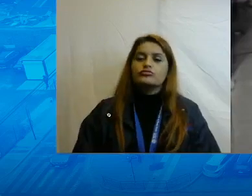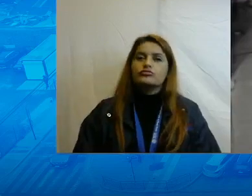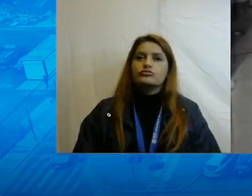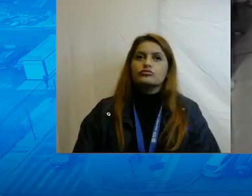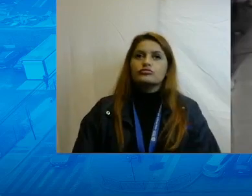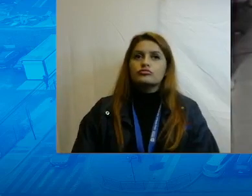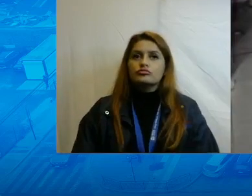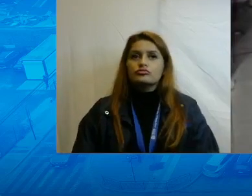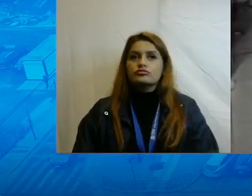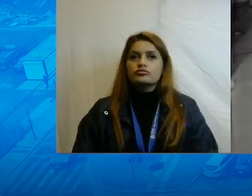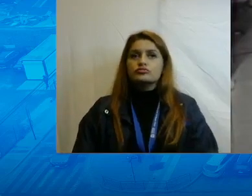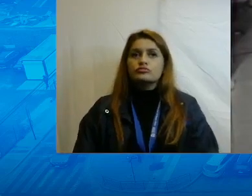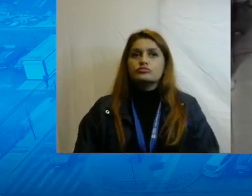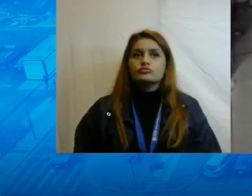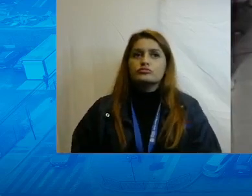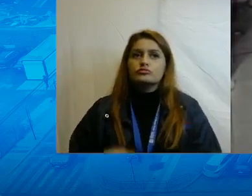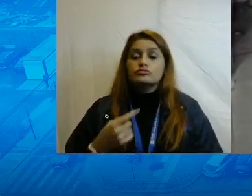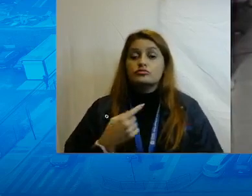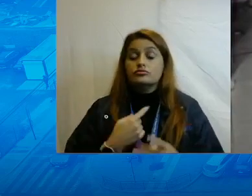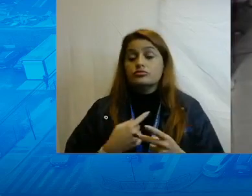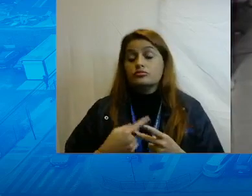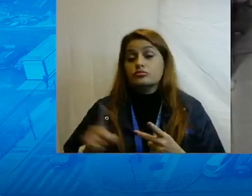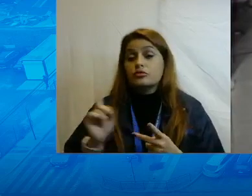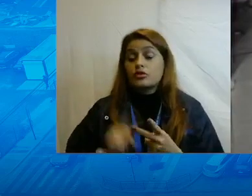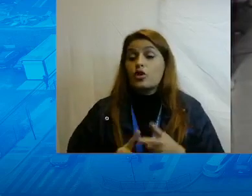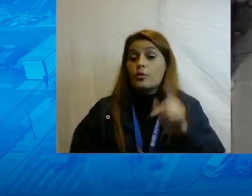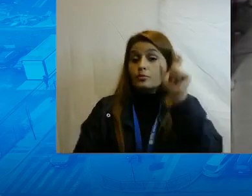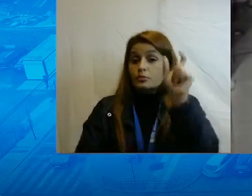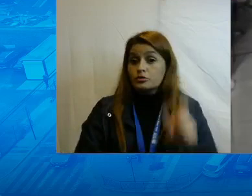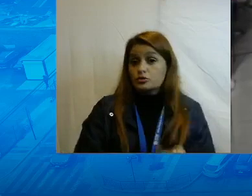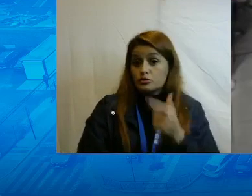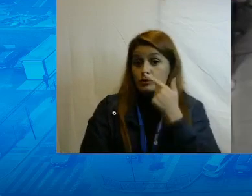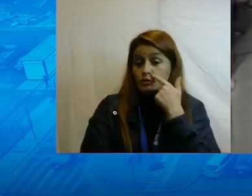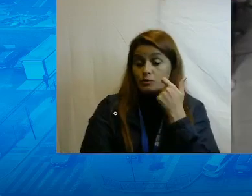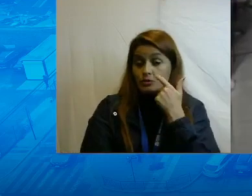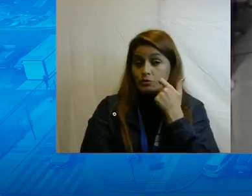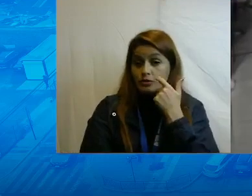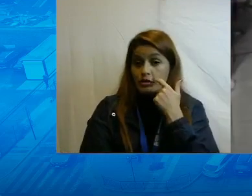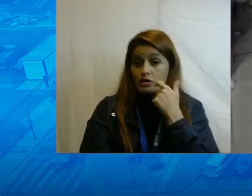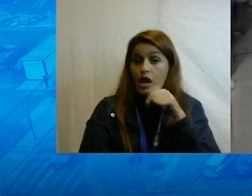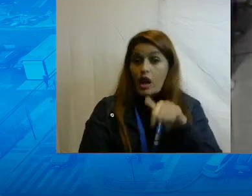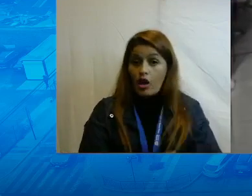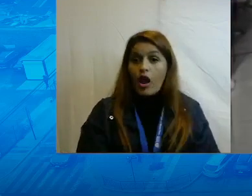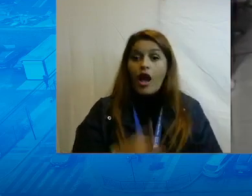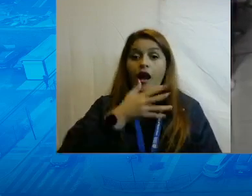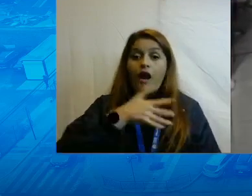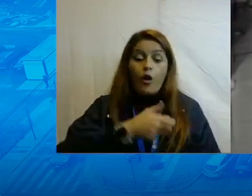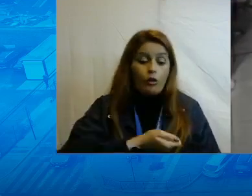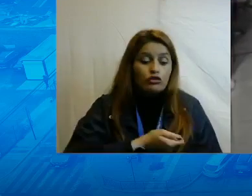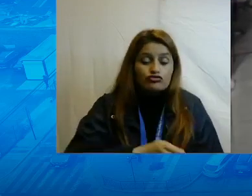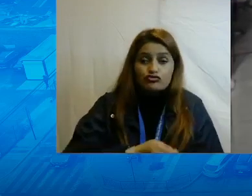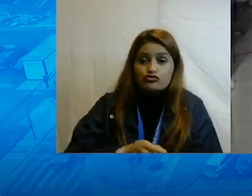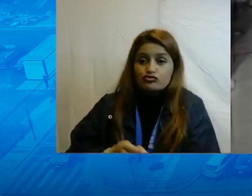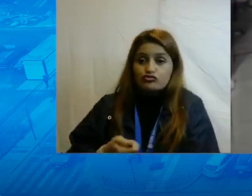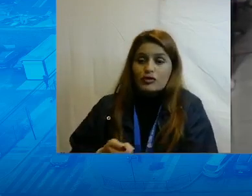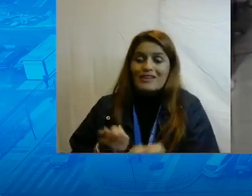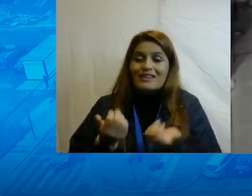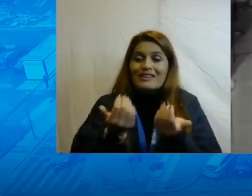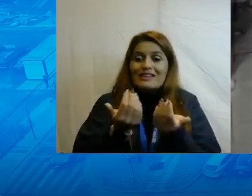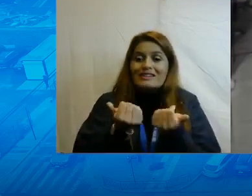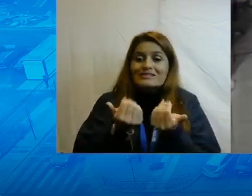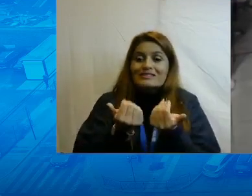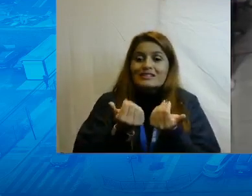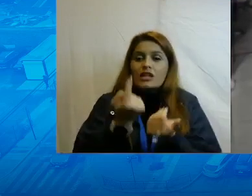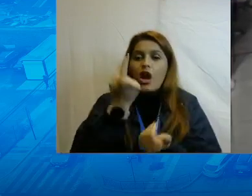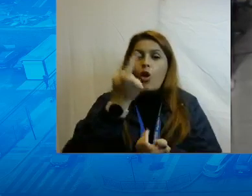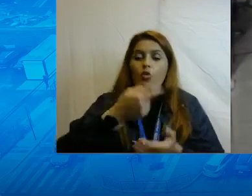la señalética. Y lo otro, que hay un caballero que actualmente está regando el área verde y necesita, creo,